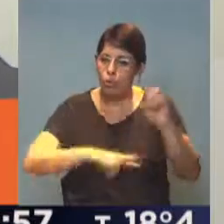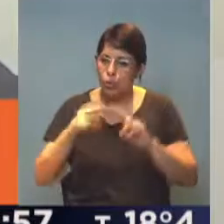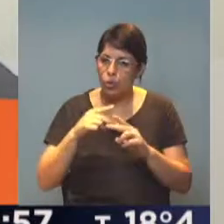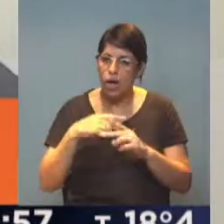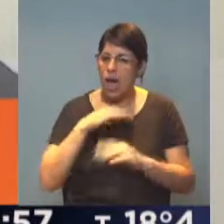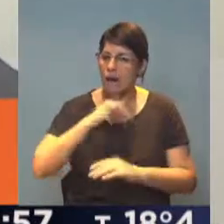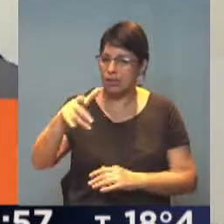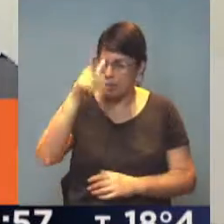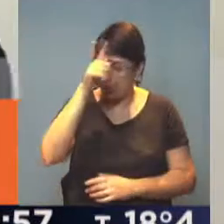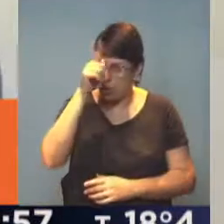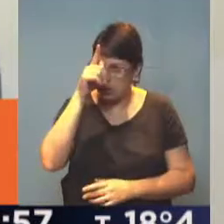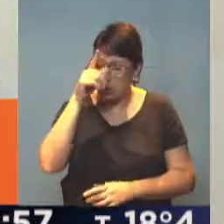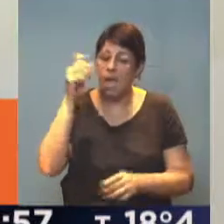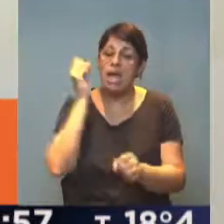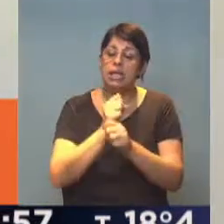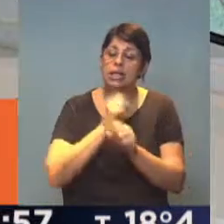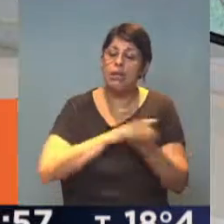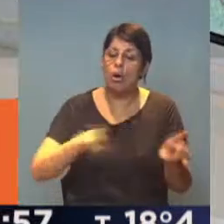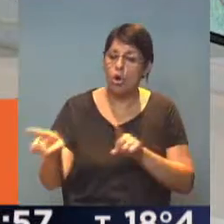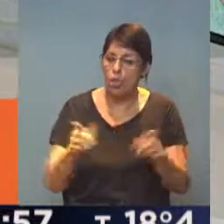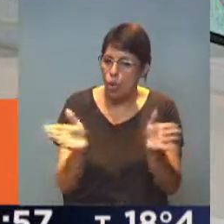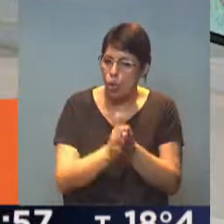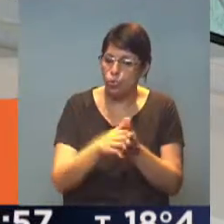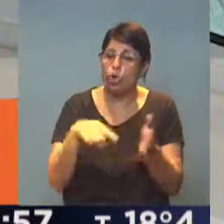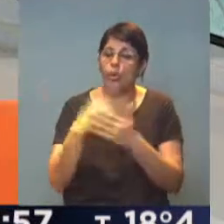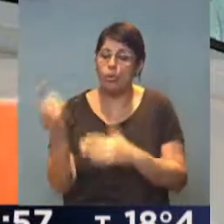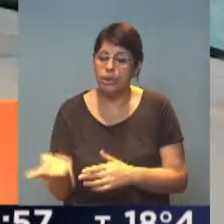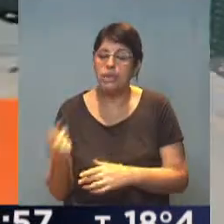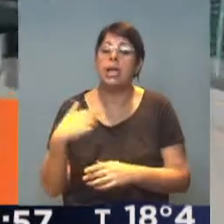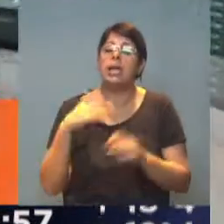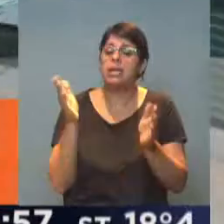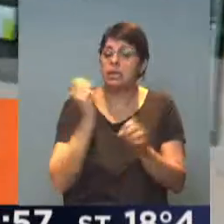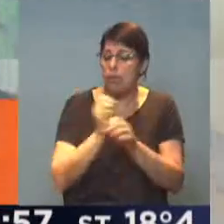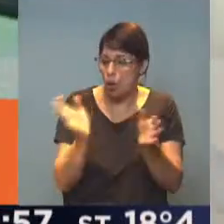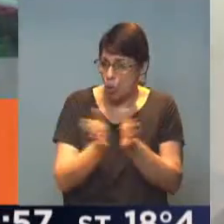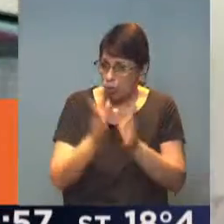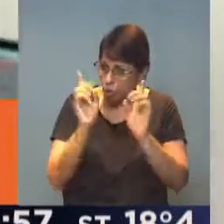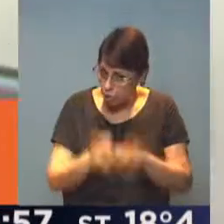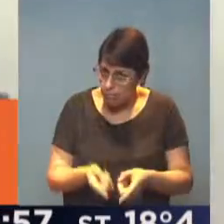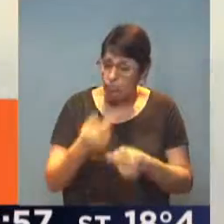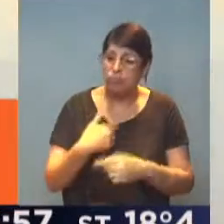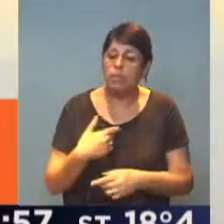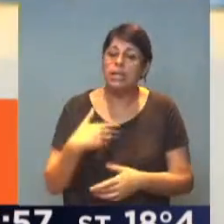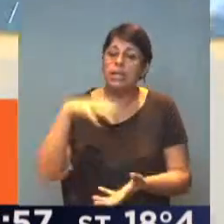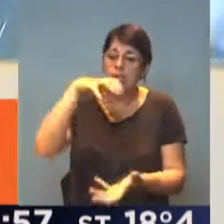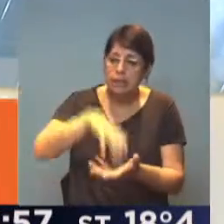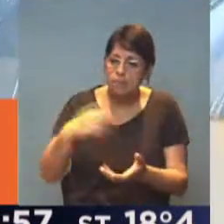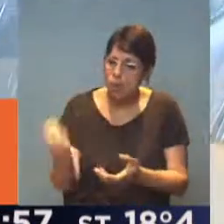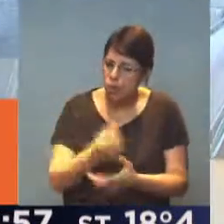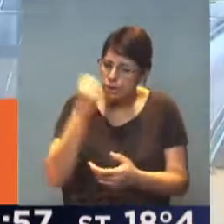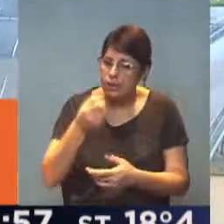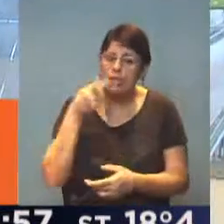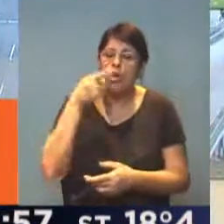despliegue policial. Esto es un trabajo coordinado con la provincia de Buenos Aires, es un trabajo conjunto y esto también es un punto central, ¿no? Porque